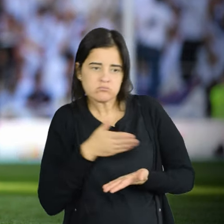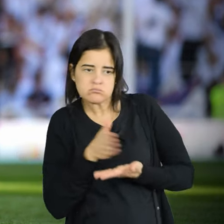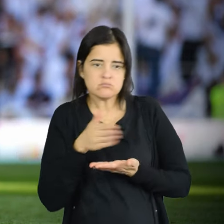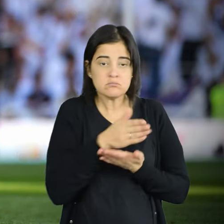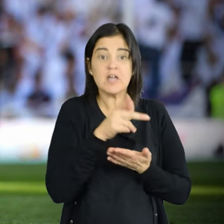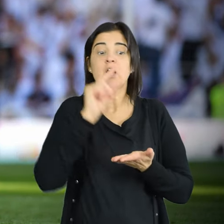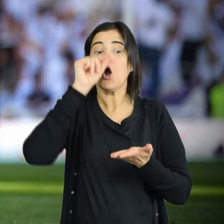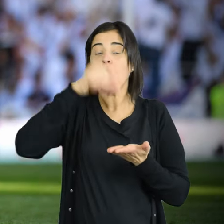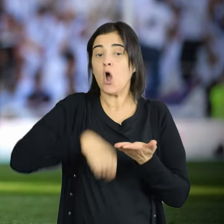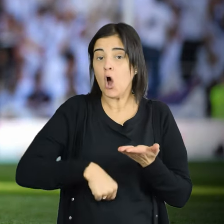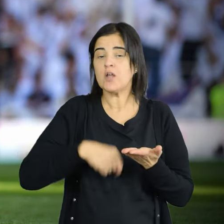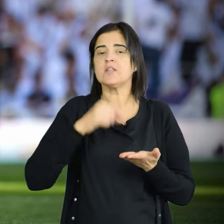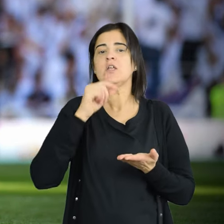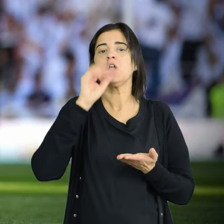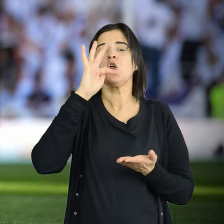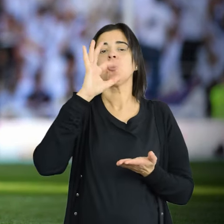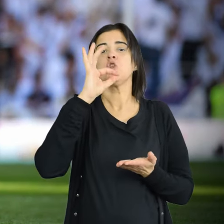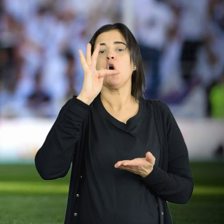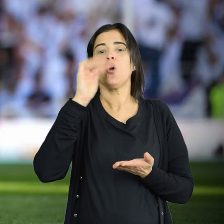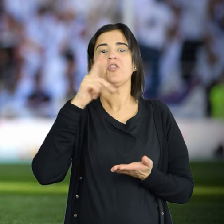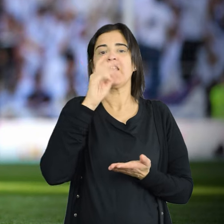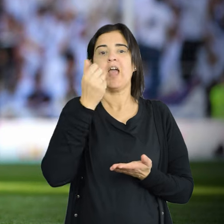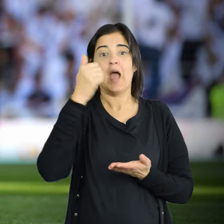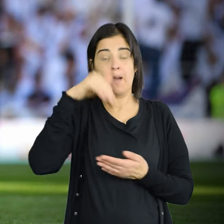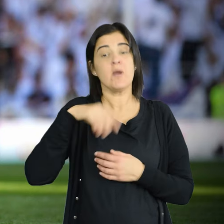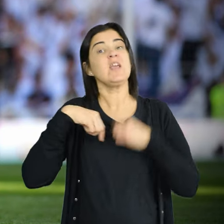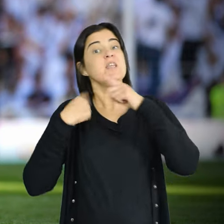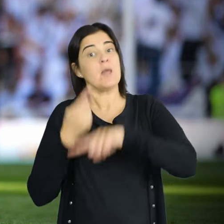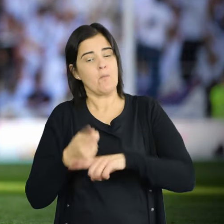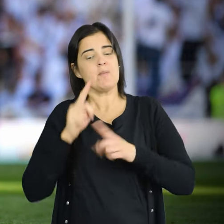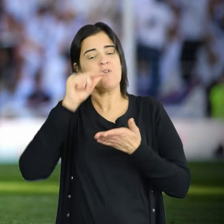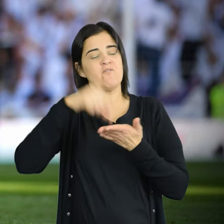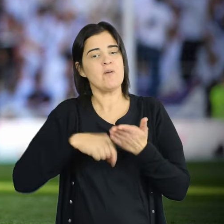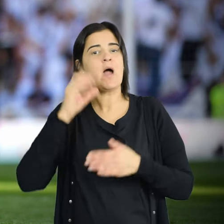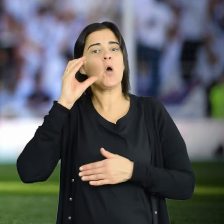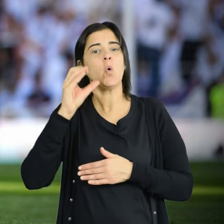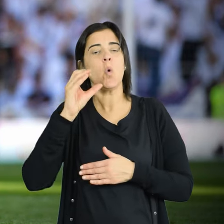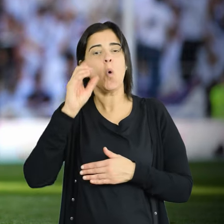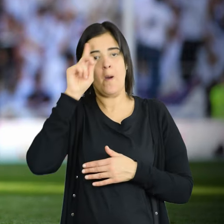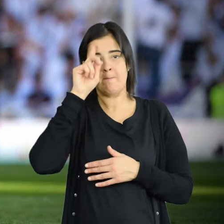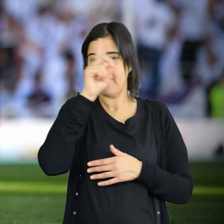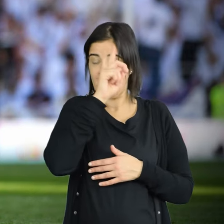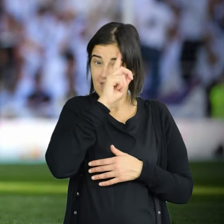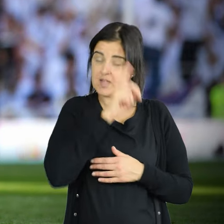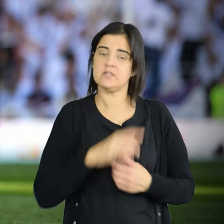negociaciones logra firmar contrato con El tottenham Fútbol Club y más tarde con el Real Madrid